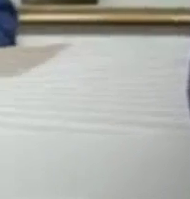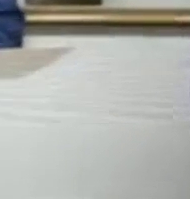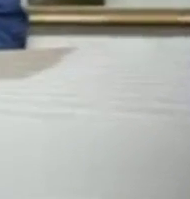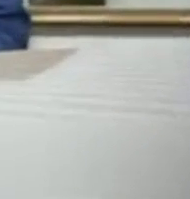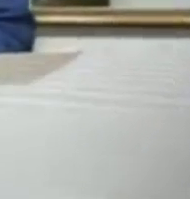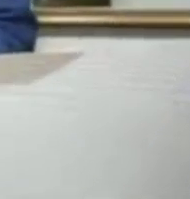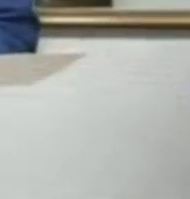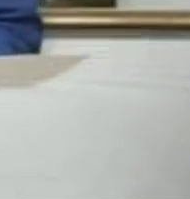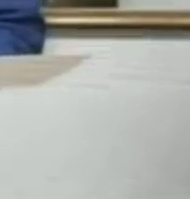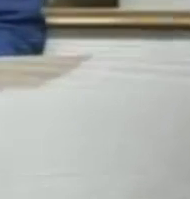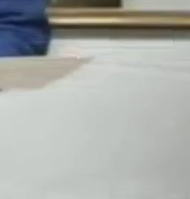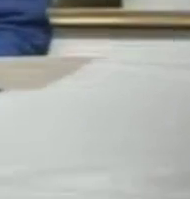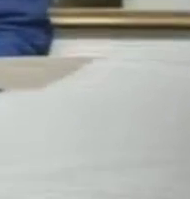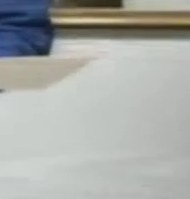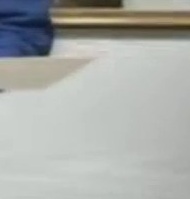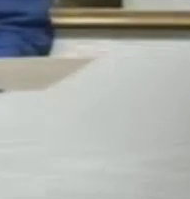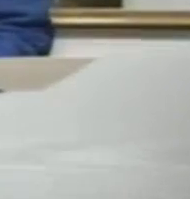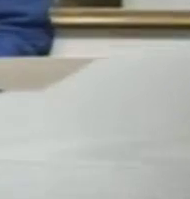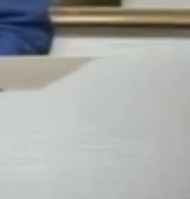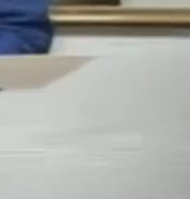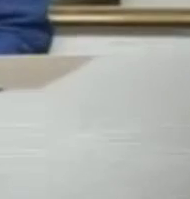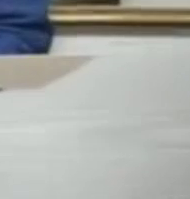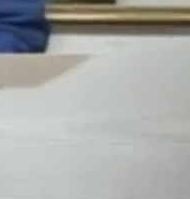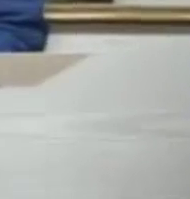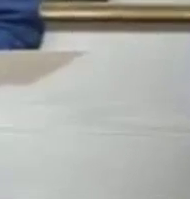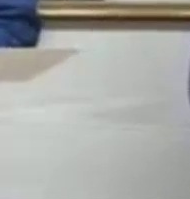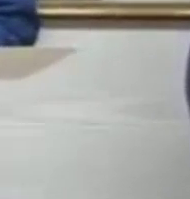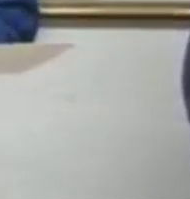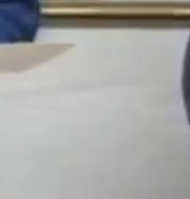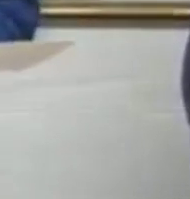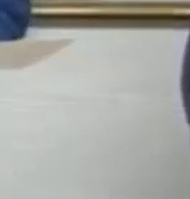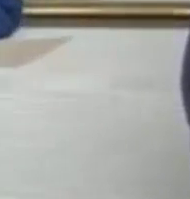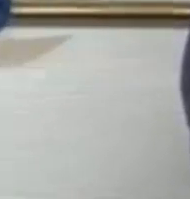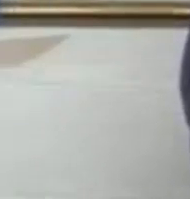Urbina, diputado Nato, Shafik,